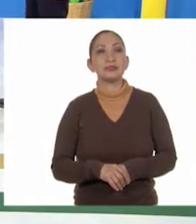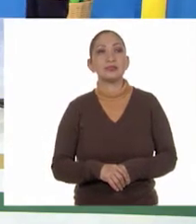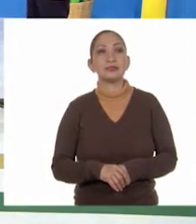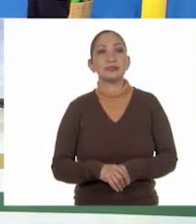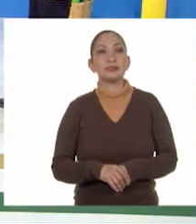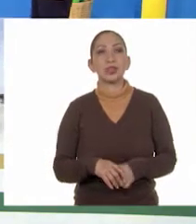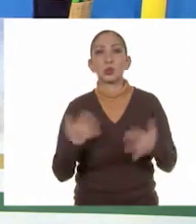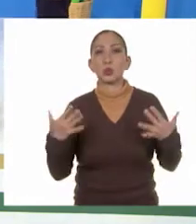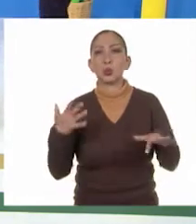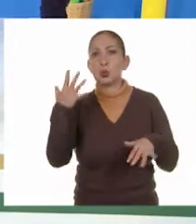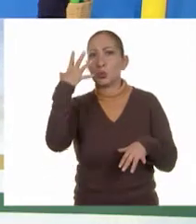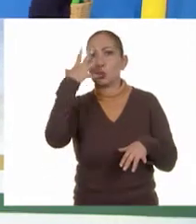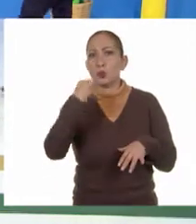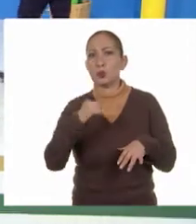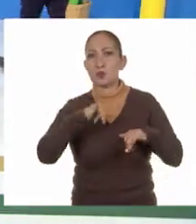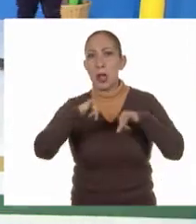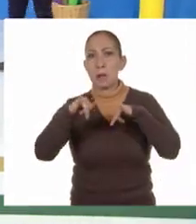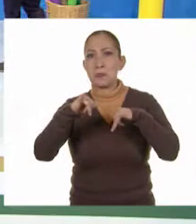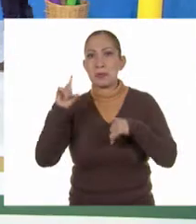¡Wow! ¡Qué bonito!